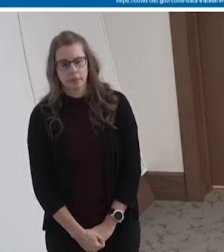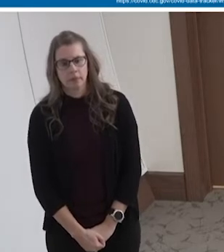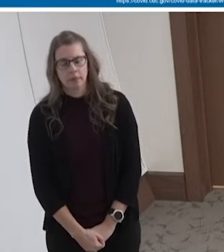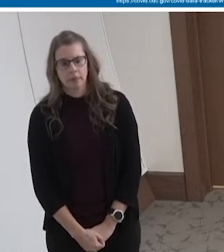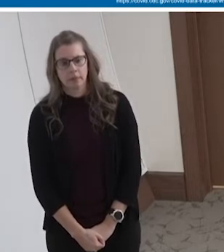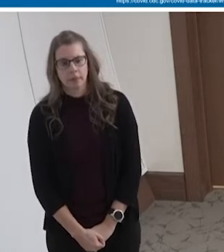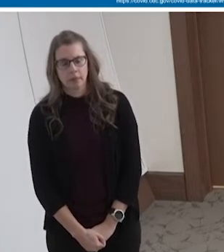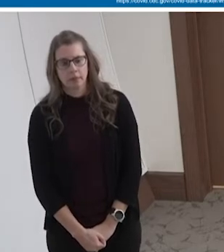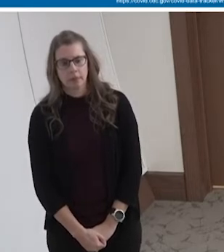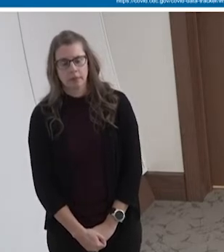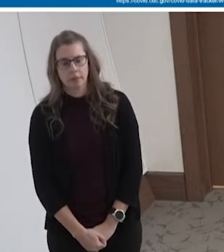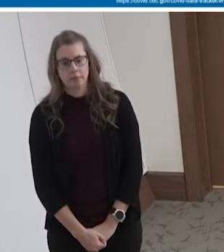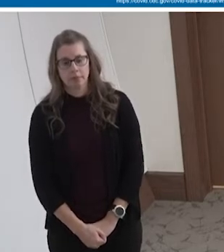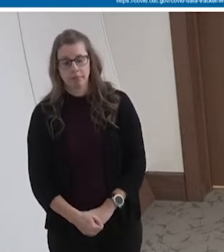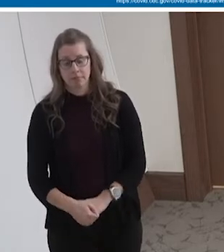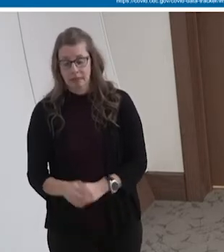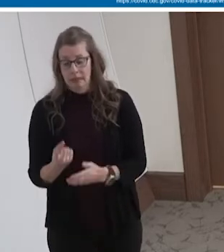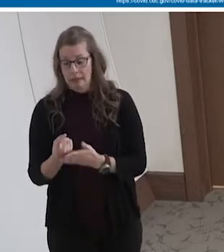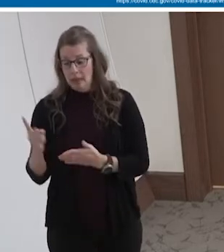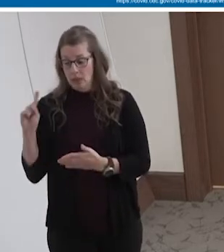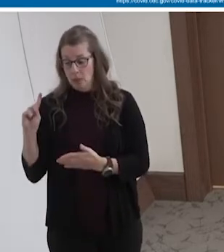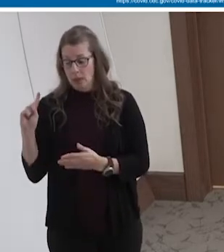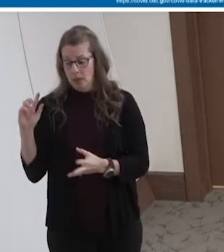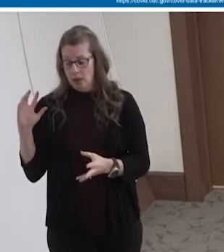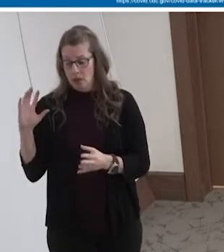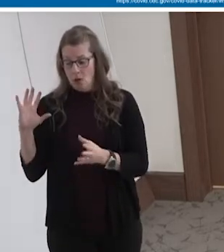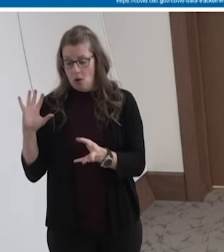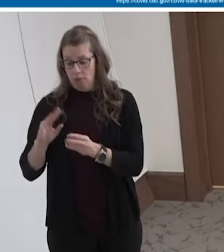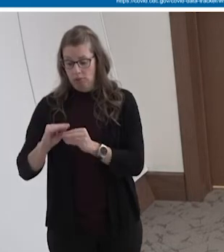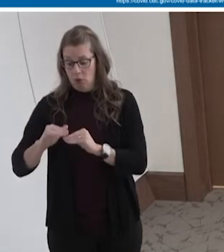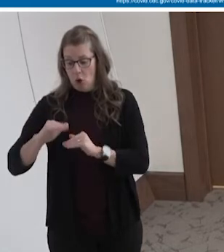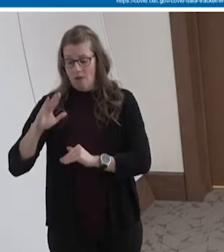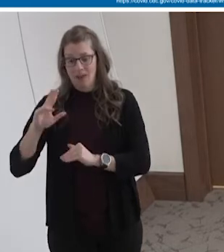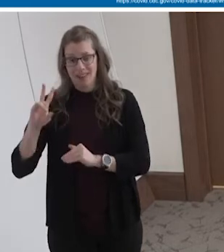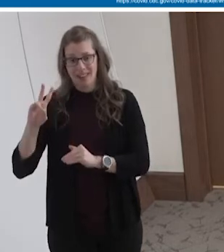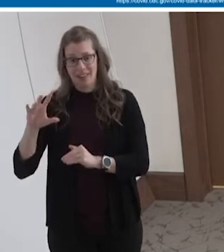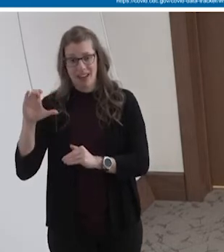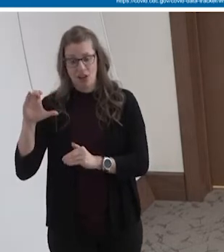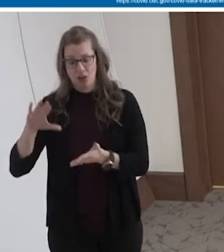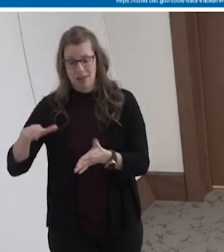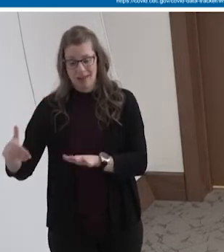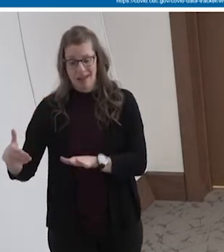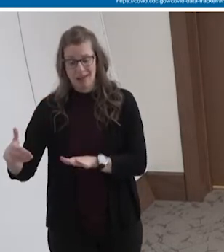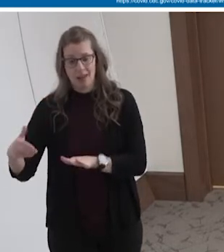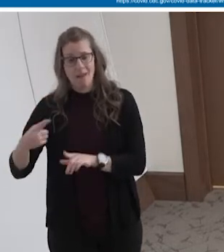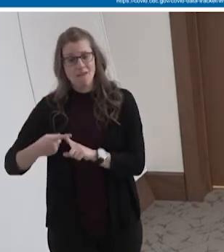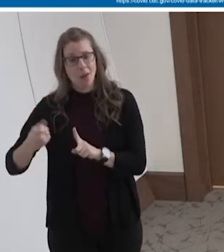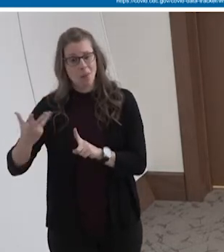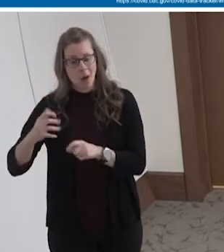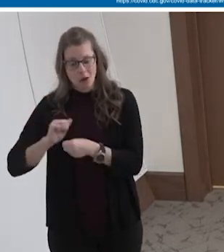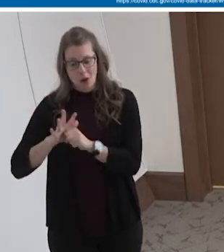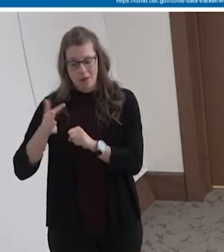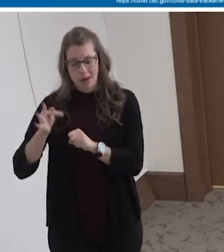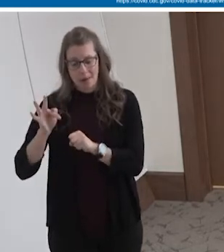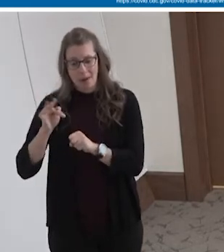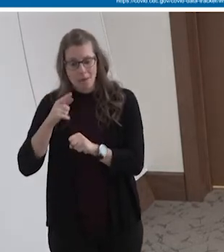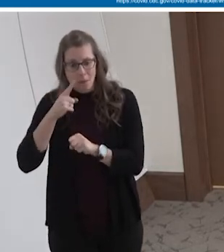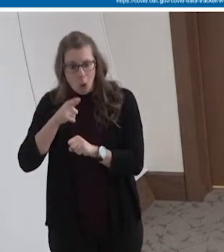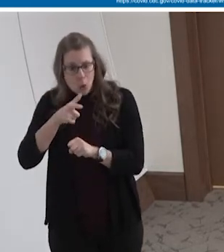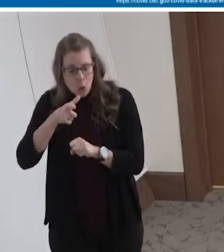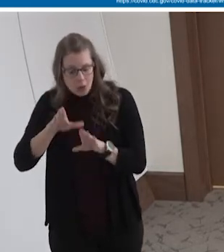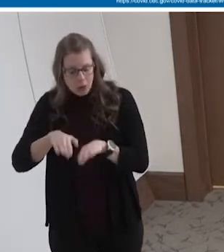pueden morir. Last week, there were over 700 deaths from COVID-19 in children during the